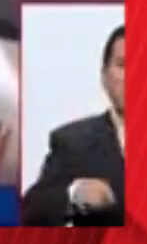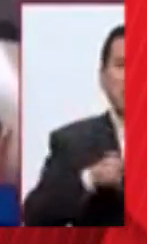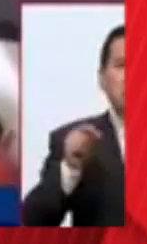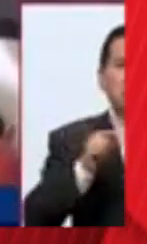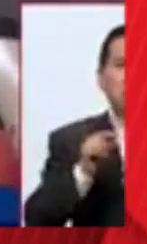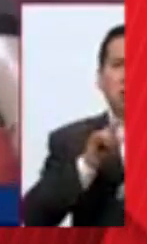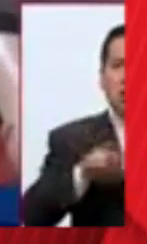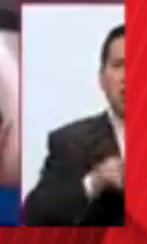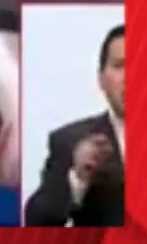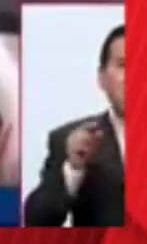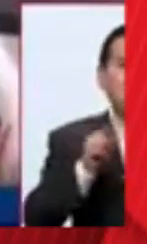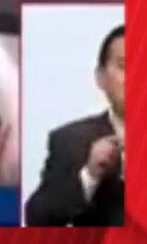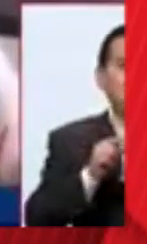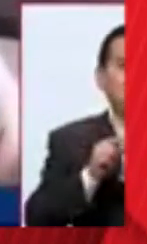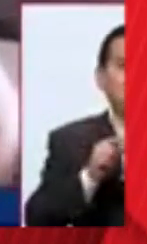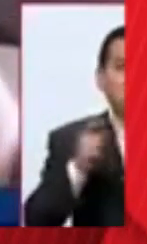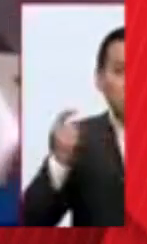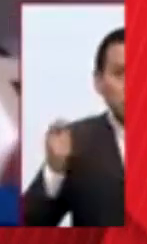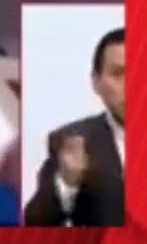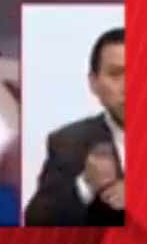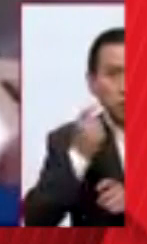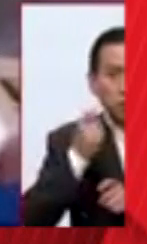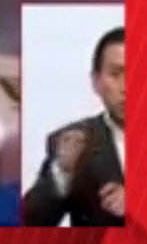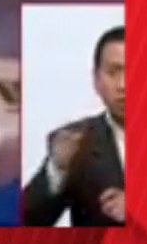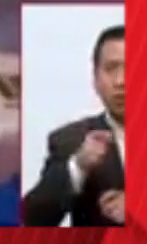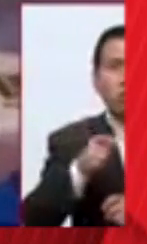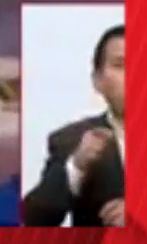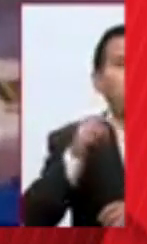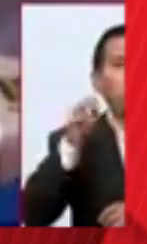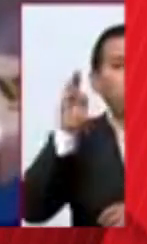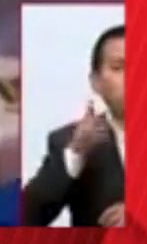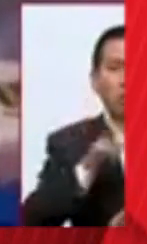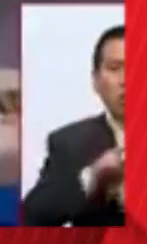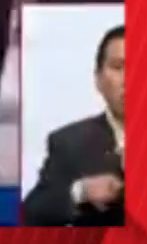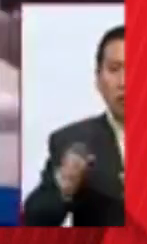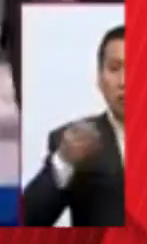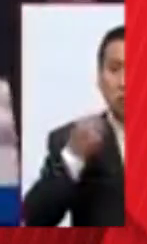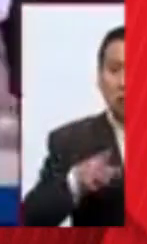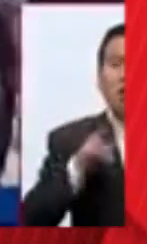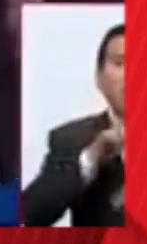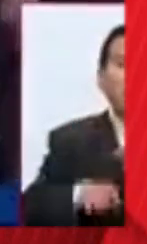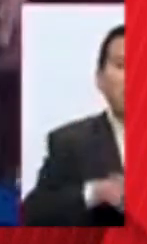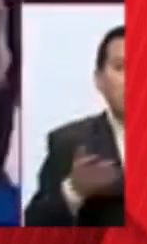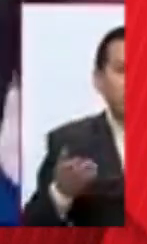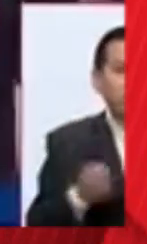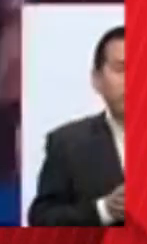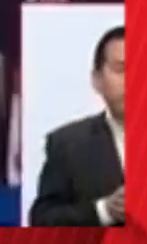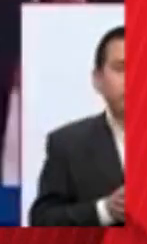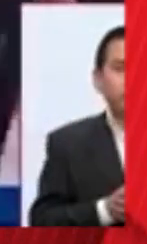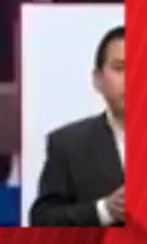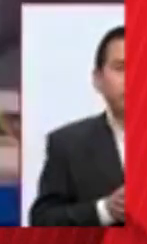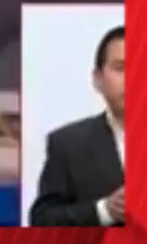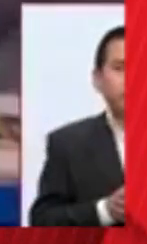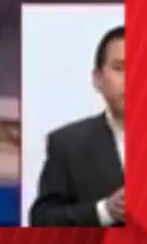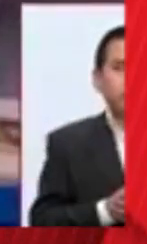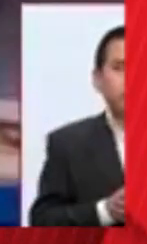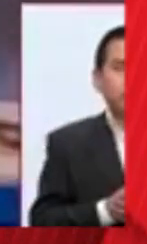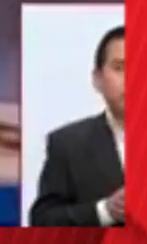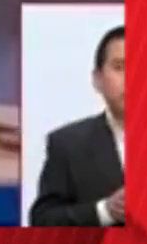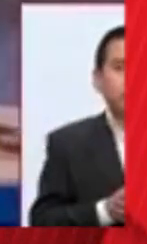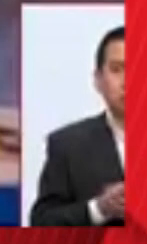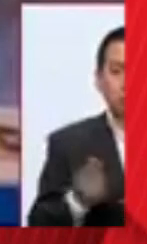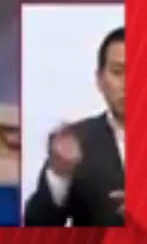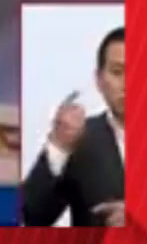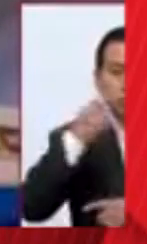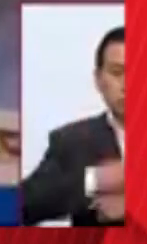amplia mayoría a Pedro Castillo. Ojalá Pedro, Evo Morales pueda arribar al Perú. La verdad que es importante